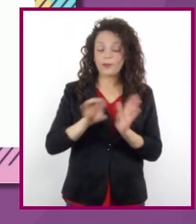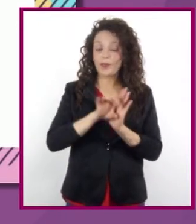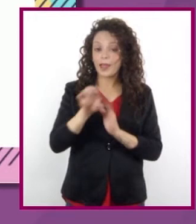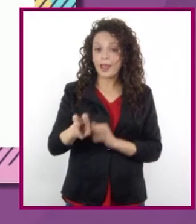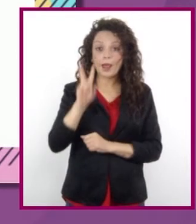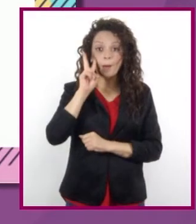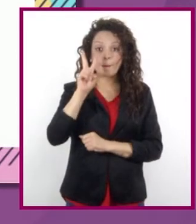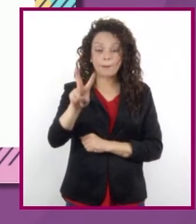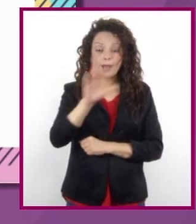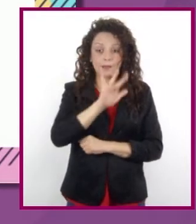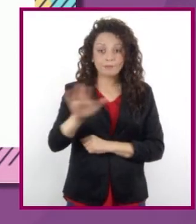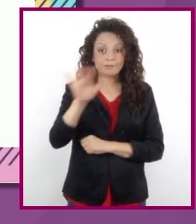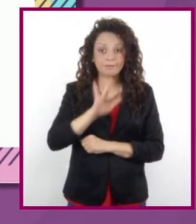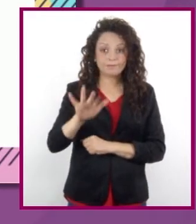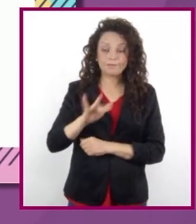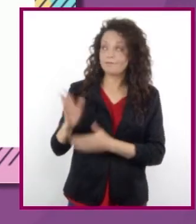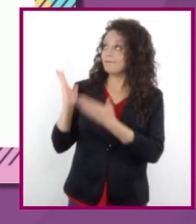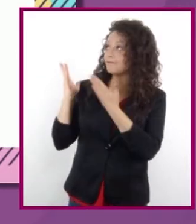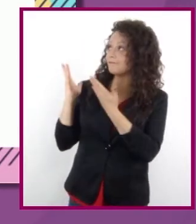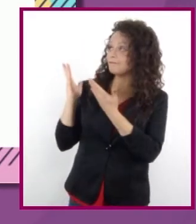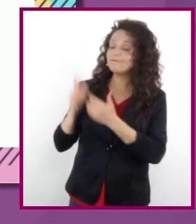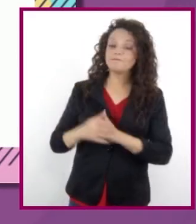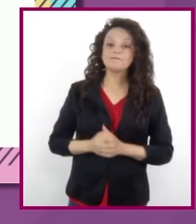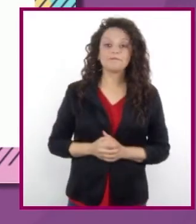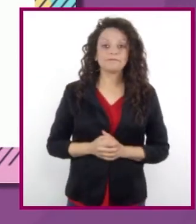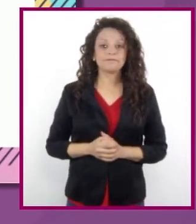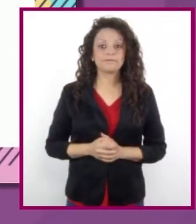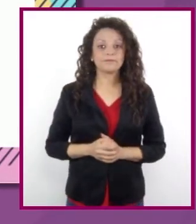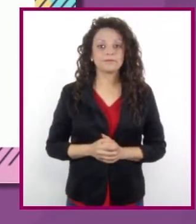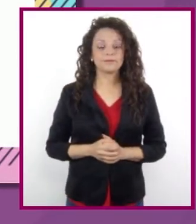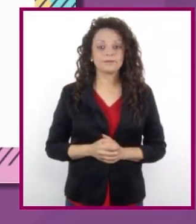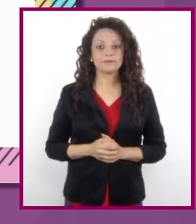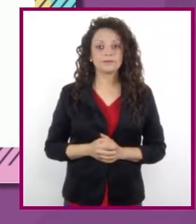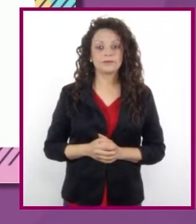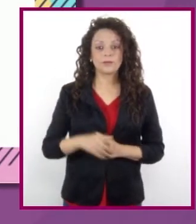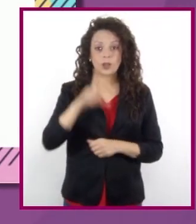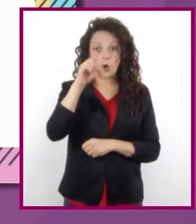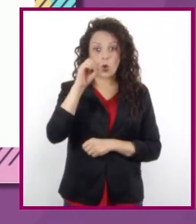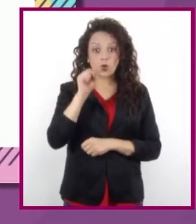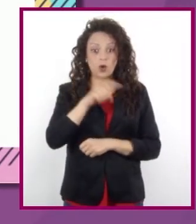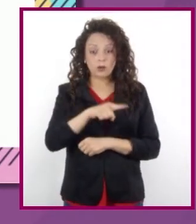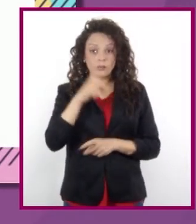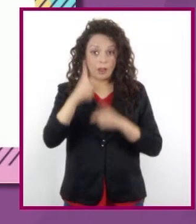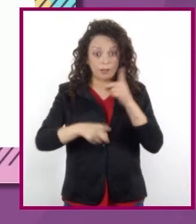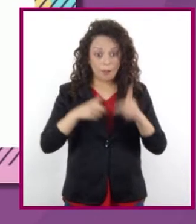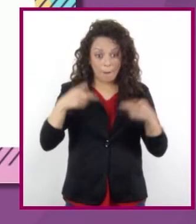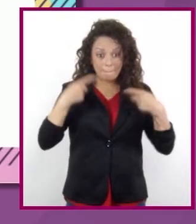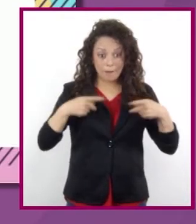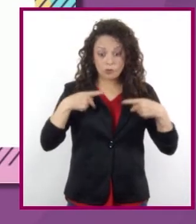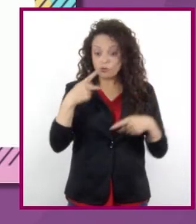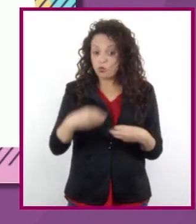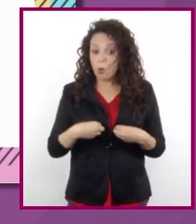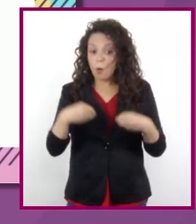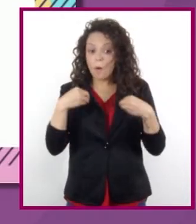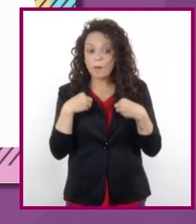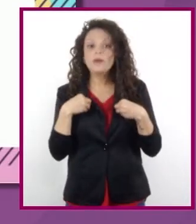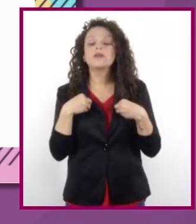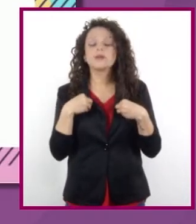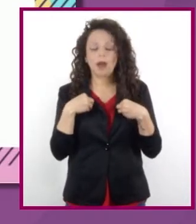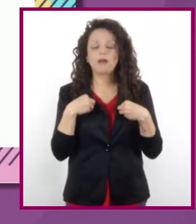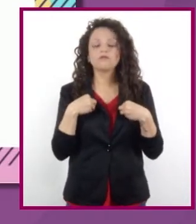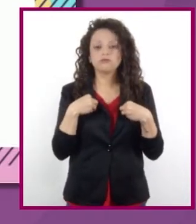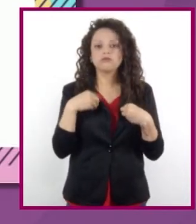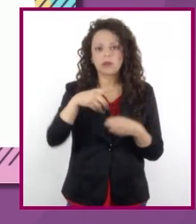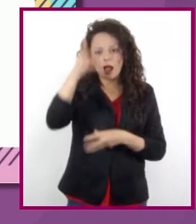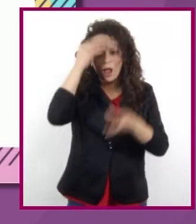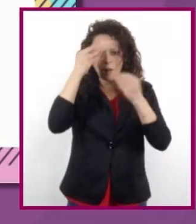de su uso lo pueden observar en este texto. Los atletas, en su vida, son educados para superar 1000